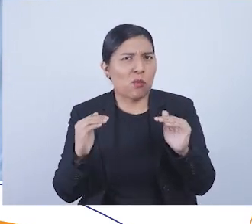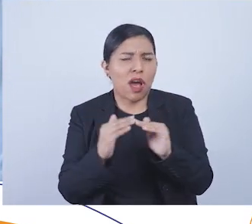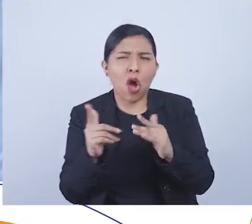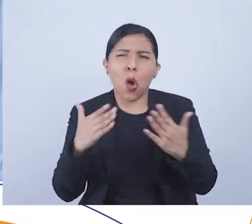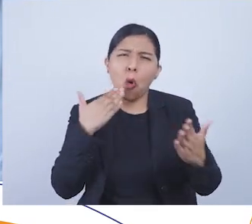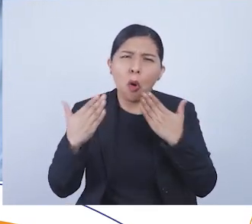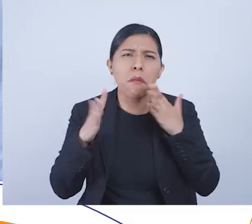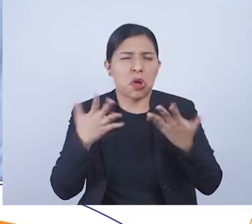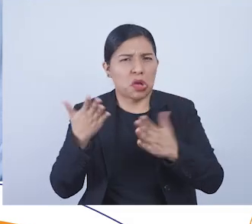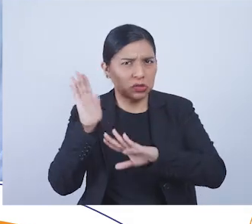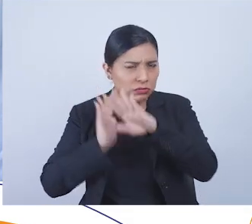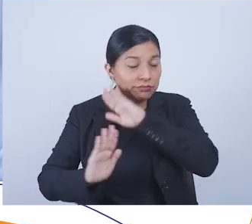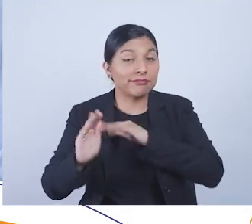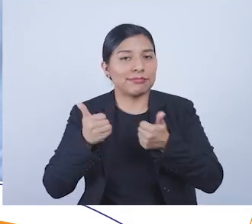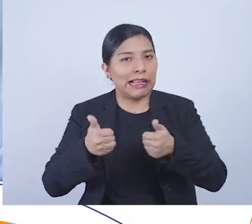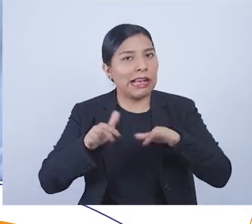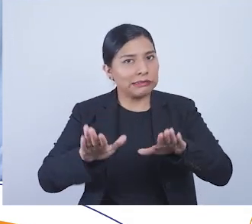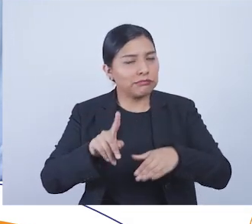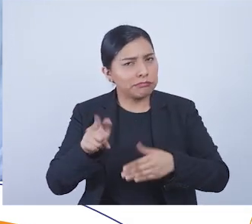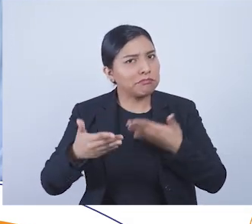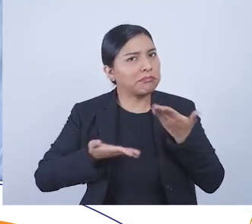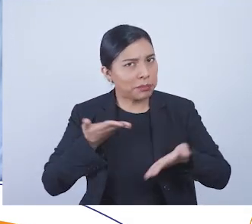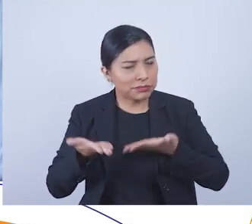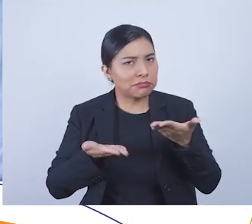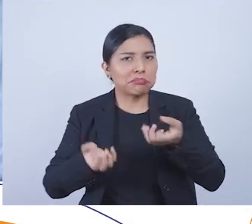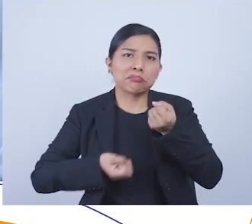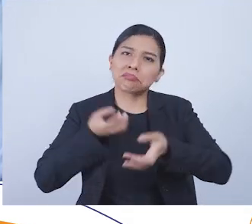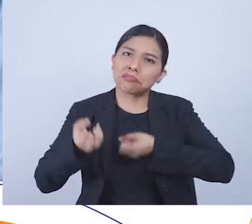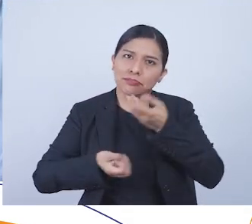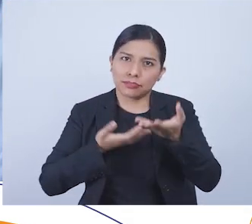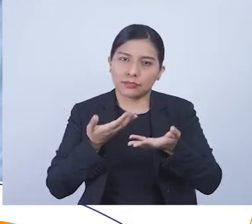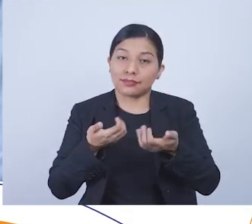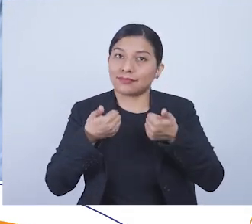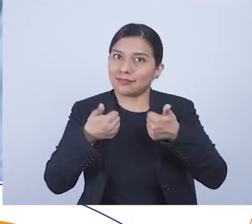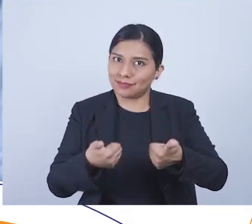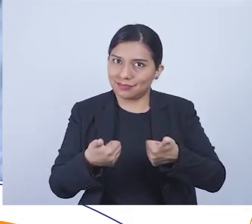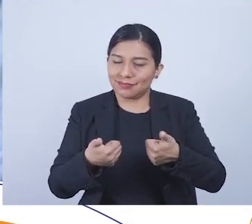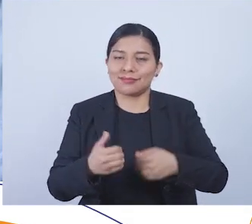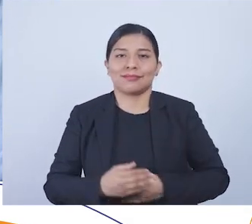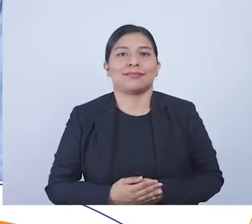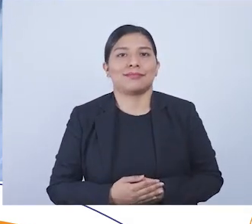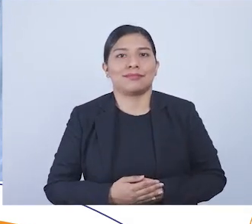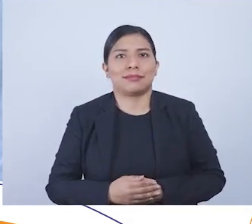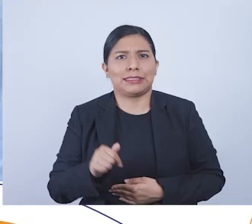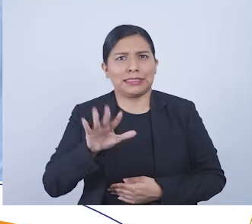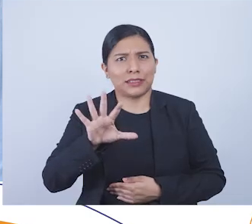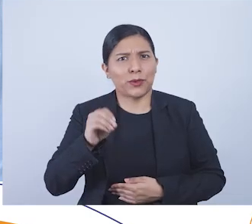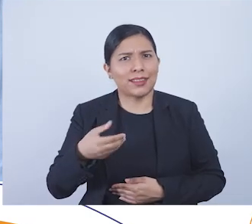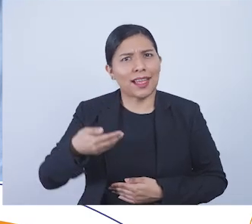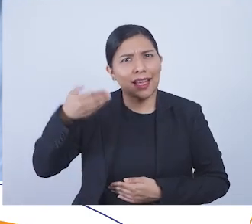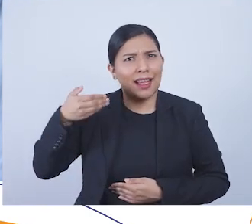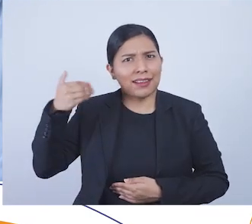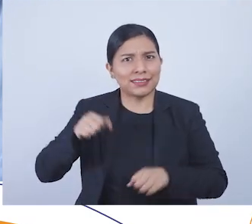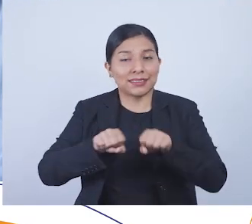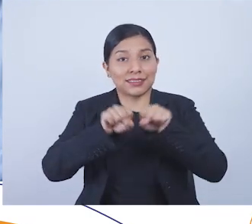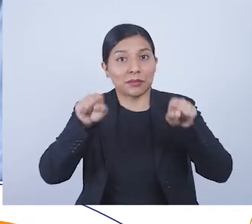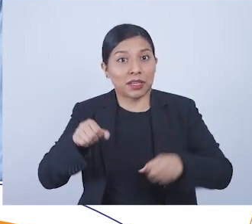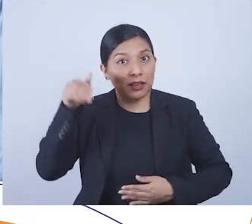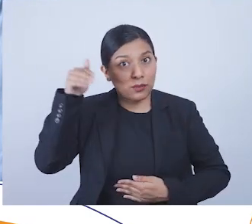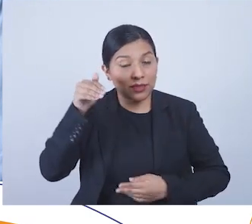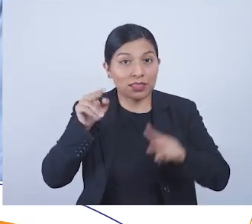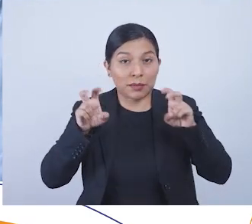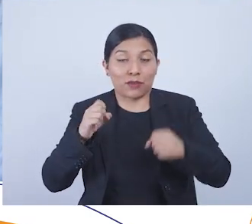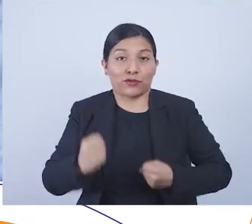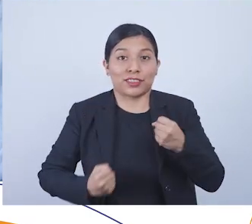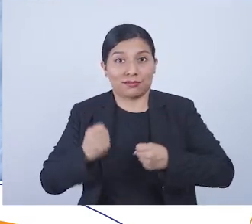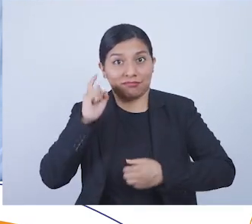Gracias, muy gentil, licenciado, gracias por esa expresión que nos da acerca de los 50 años del sistema educativo en el área de